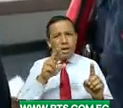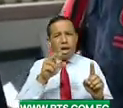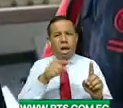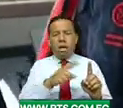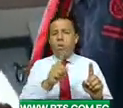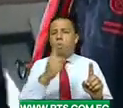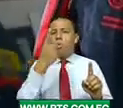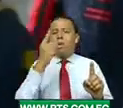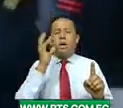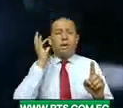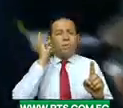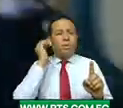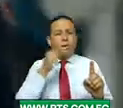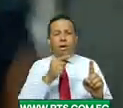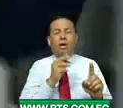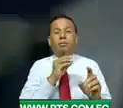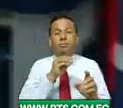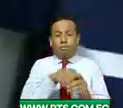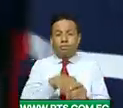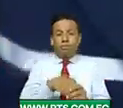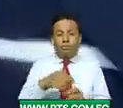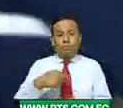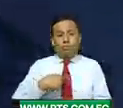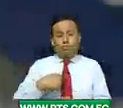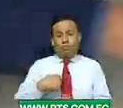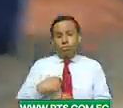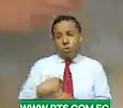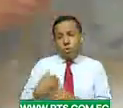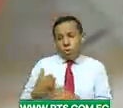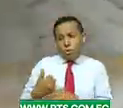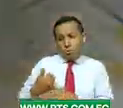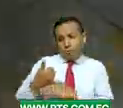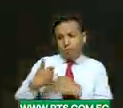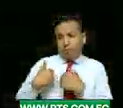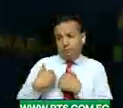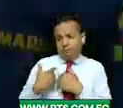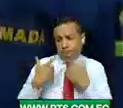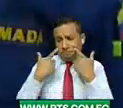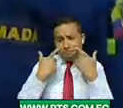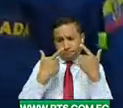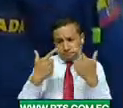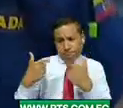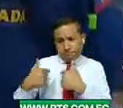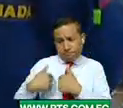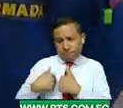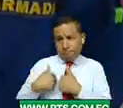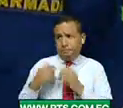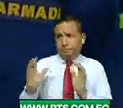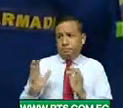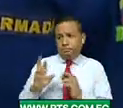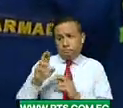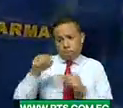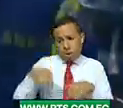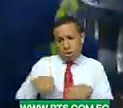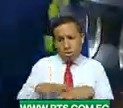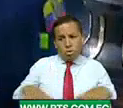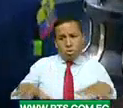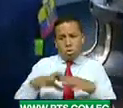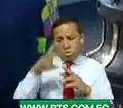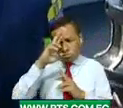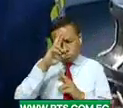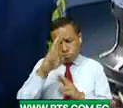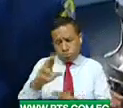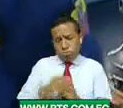entre los tripulantes. Soy oficial de maniobras, oficial de guardia en el puente, y el respeto prevalece en esta unidad. Mantenimiento